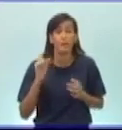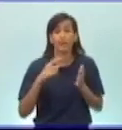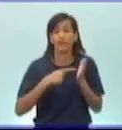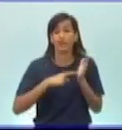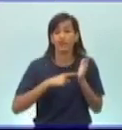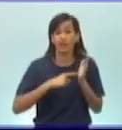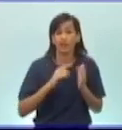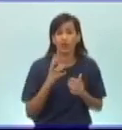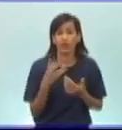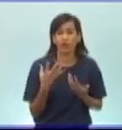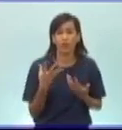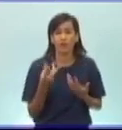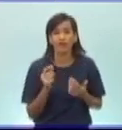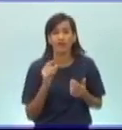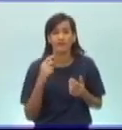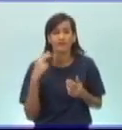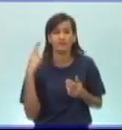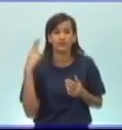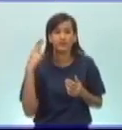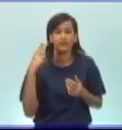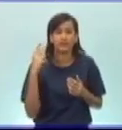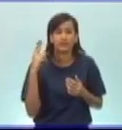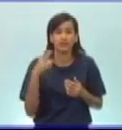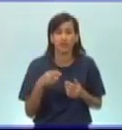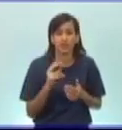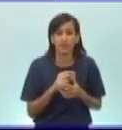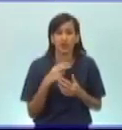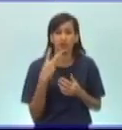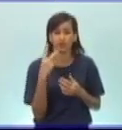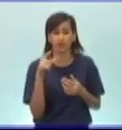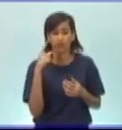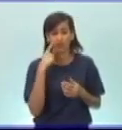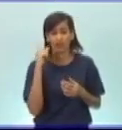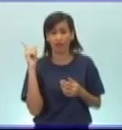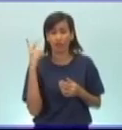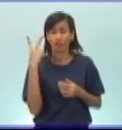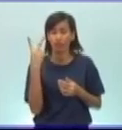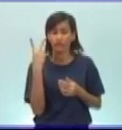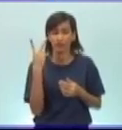está indicando. Veamos entonces.